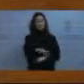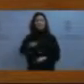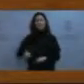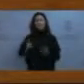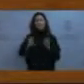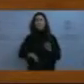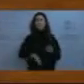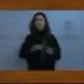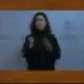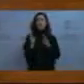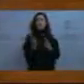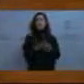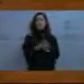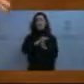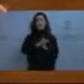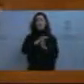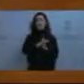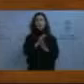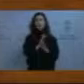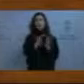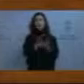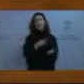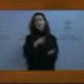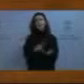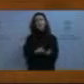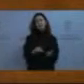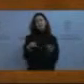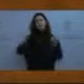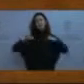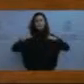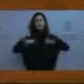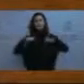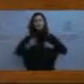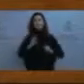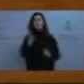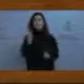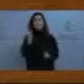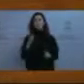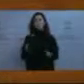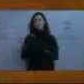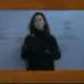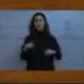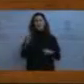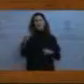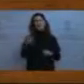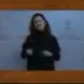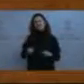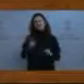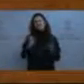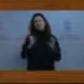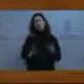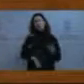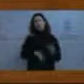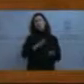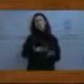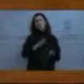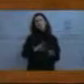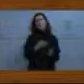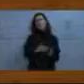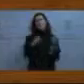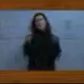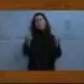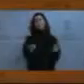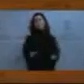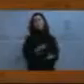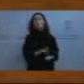edades lleguen a un nivel de técnica y entrenamiento que no podrían en sus clubes. ¿Sabe usted en Trasona cuántos deportistas asturianos en edad de tecnificar están ahora mismo